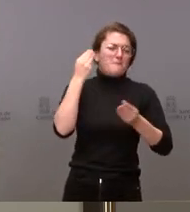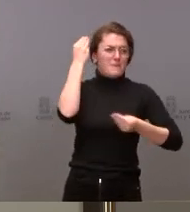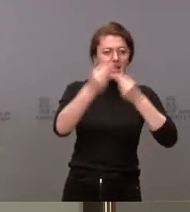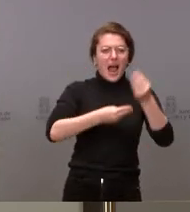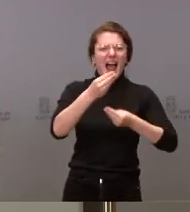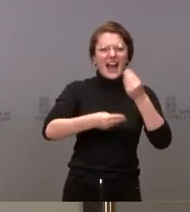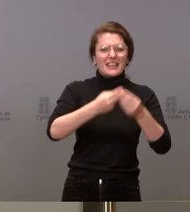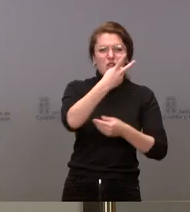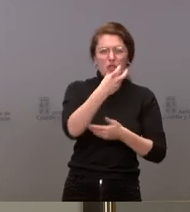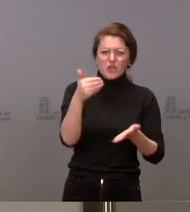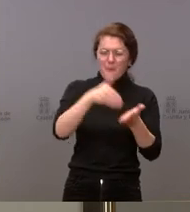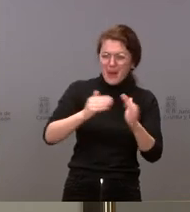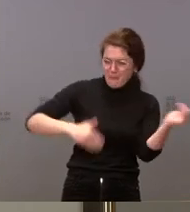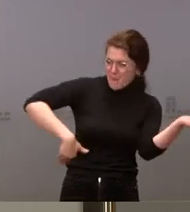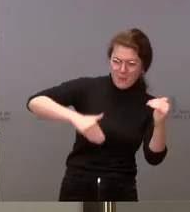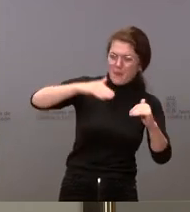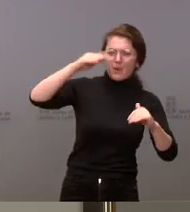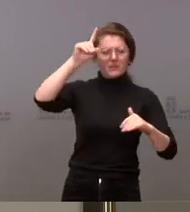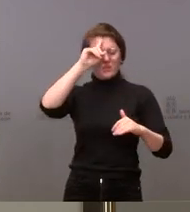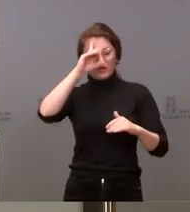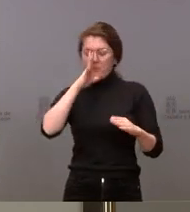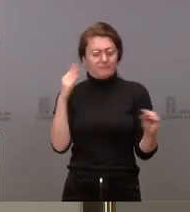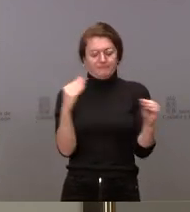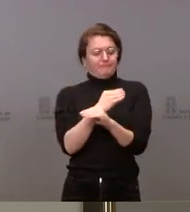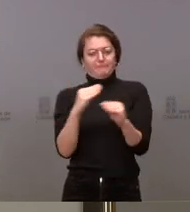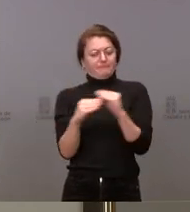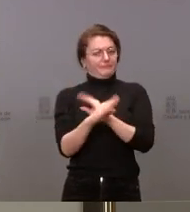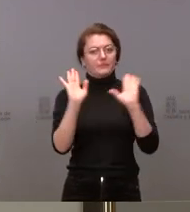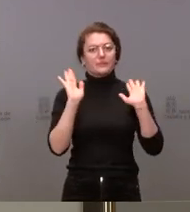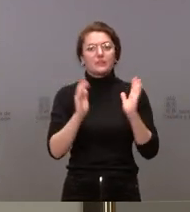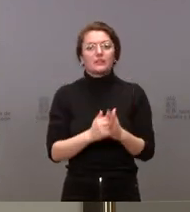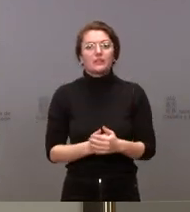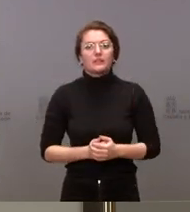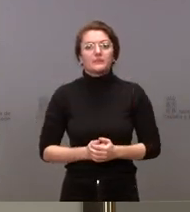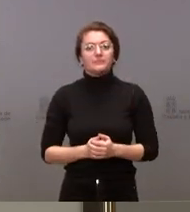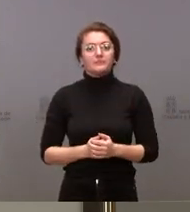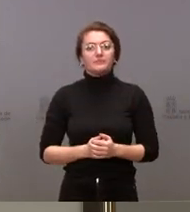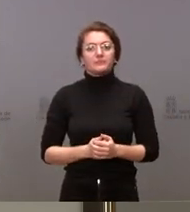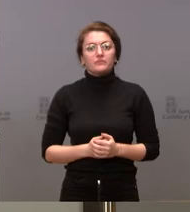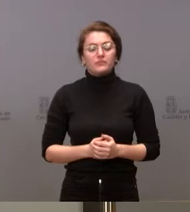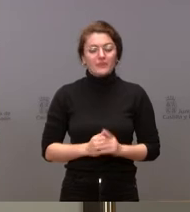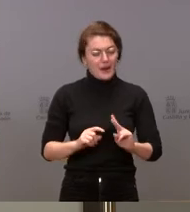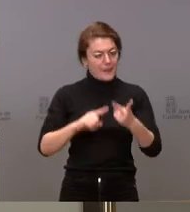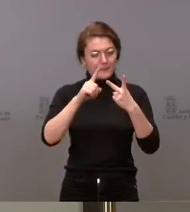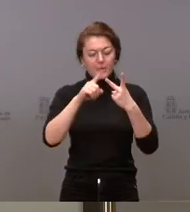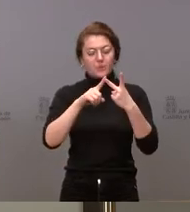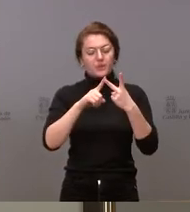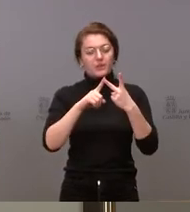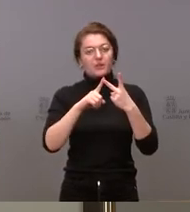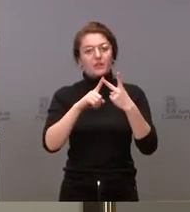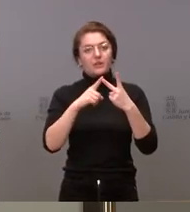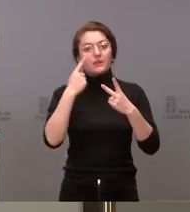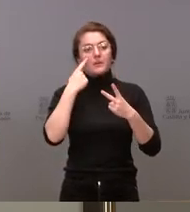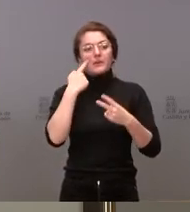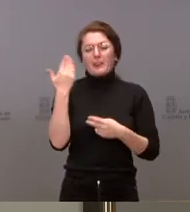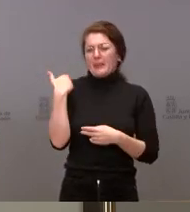cuadrar y antes de que me bueno y la segunda pregunta sería hace un par